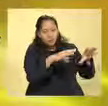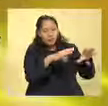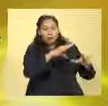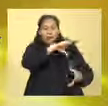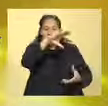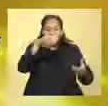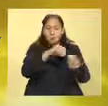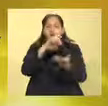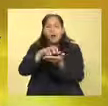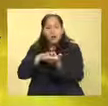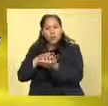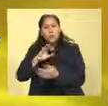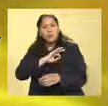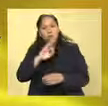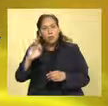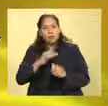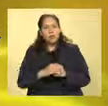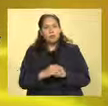obtener también